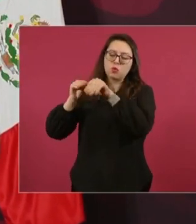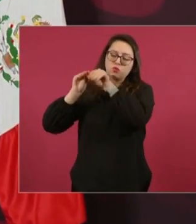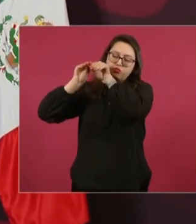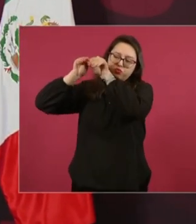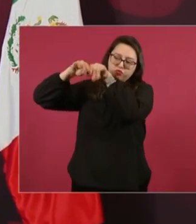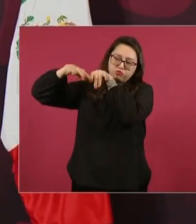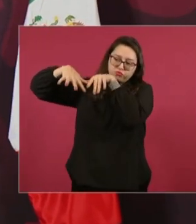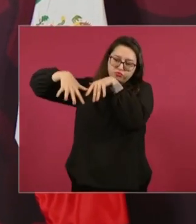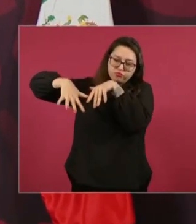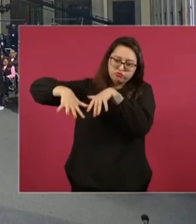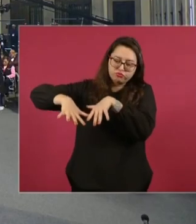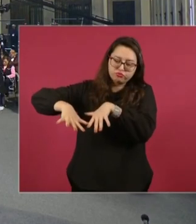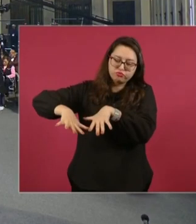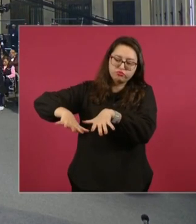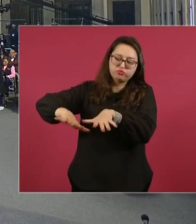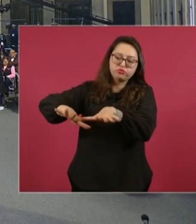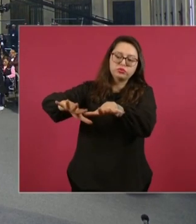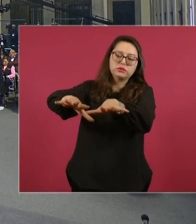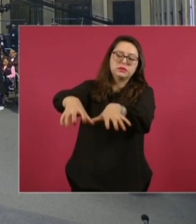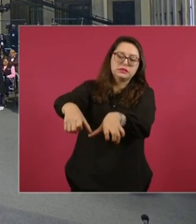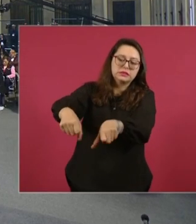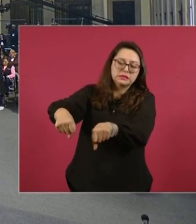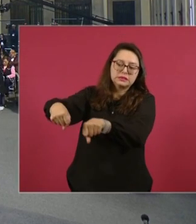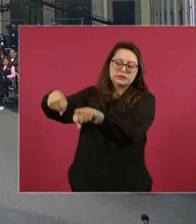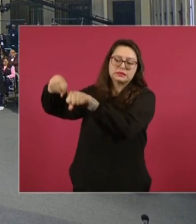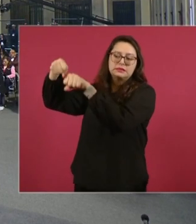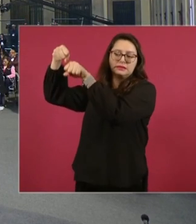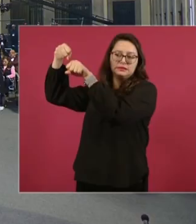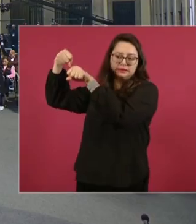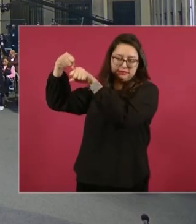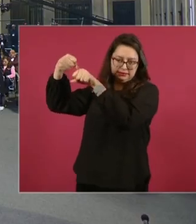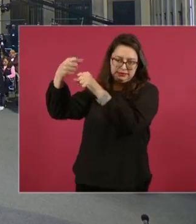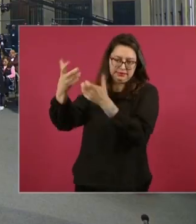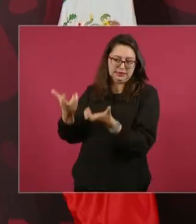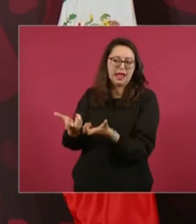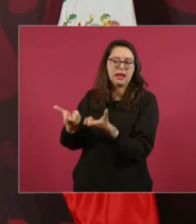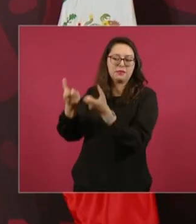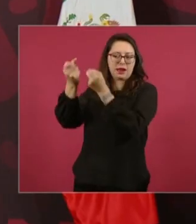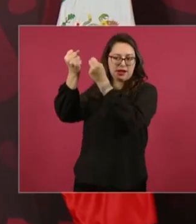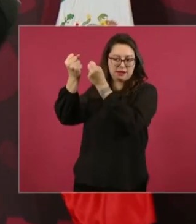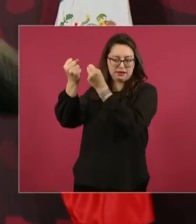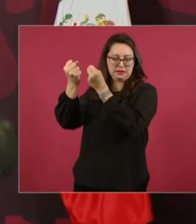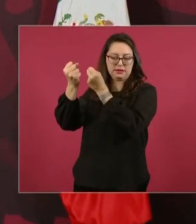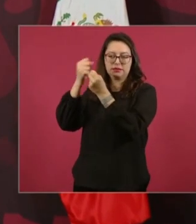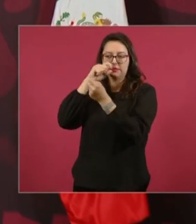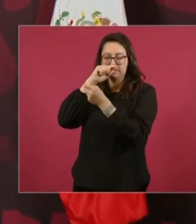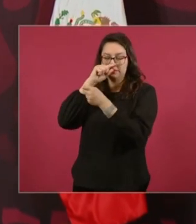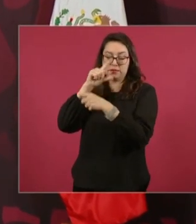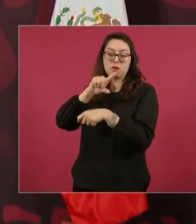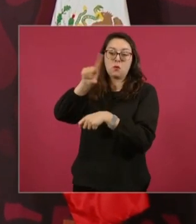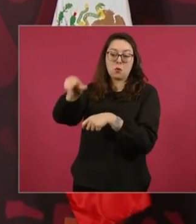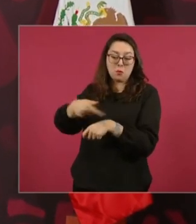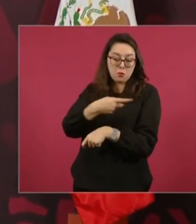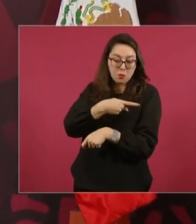los medianos y los medianos van a rescatar a los más pequeños.